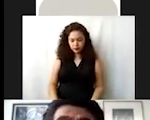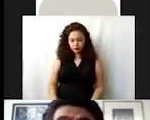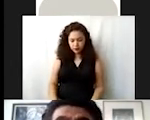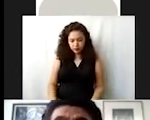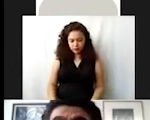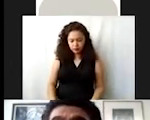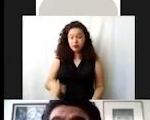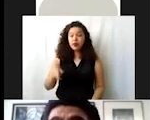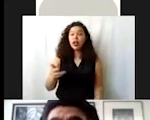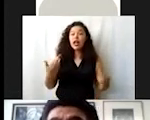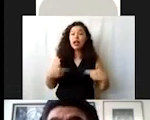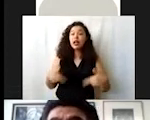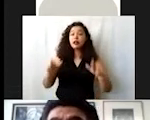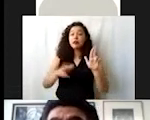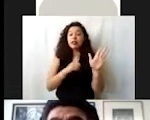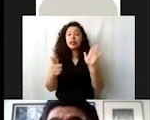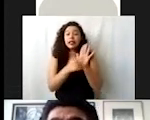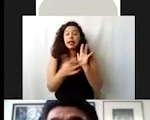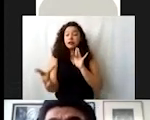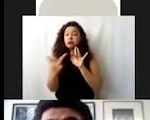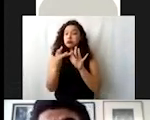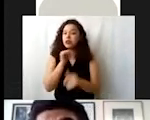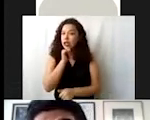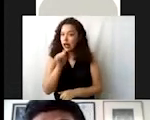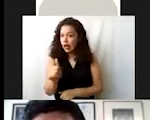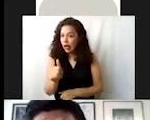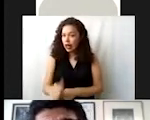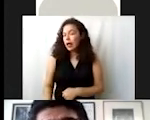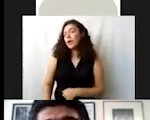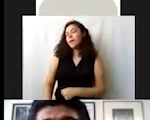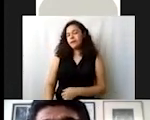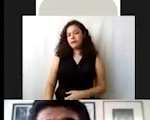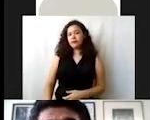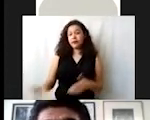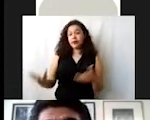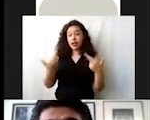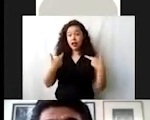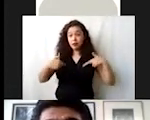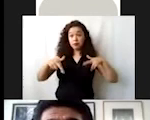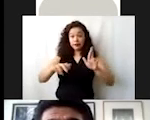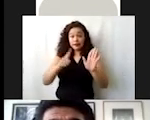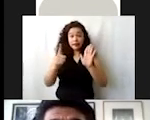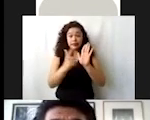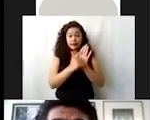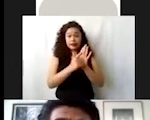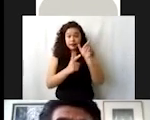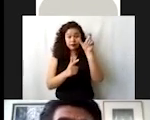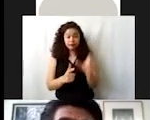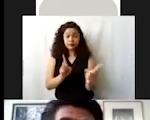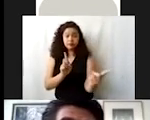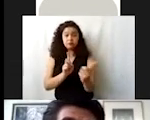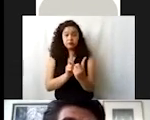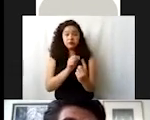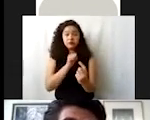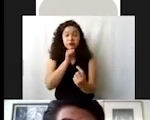al representante legal, ¿sí? Entonces, al no encontrar al representante legal, el